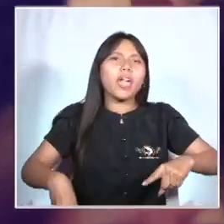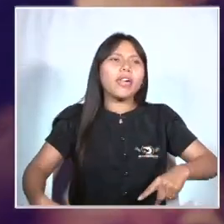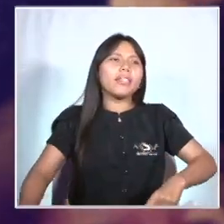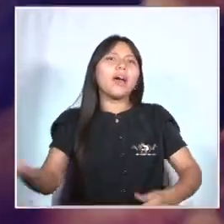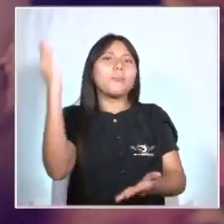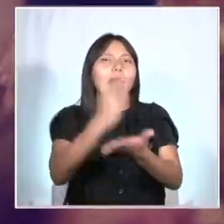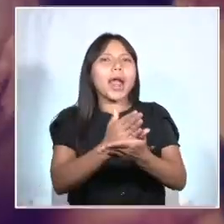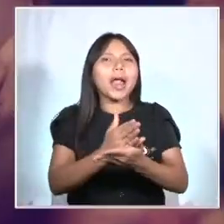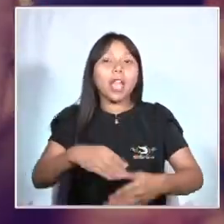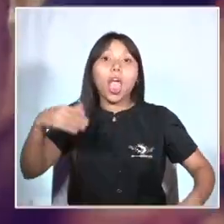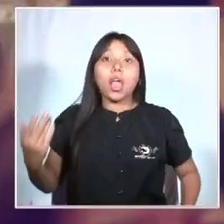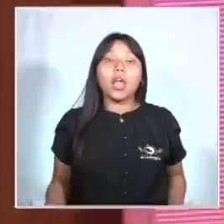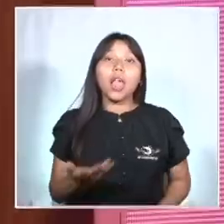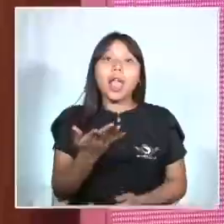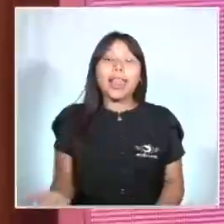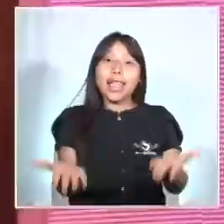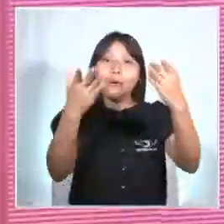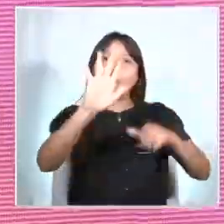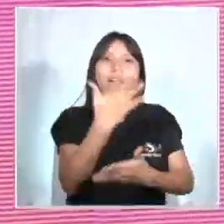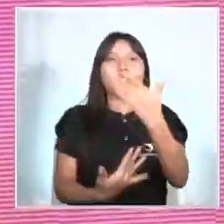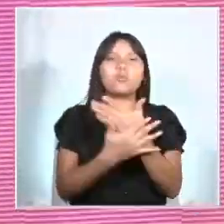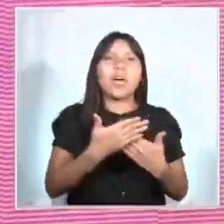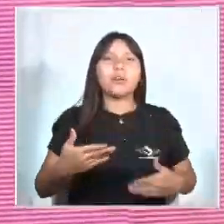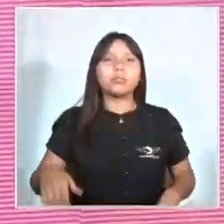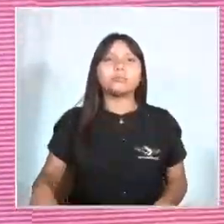tus manos. Vamos, allá arriba hay un milagro.